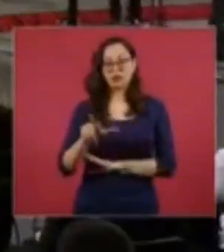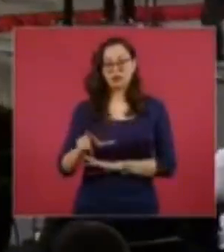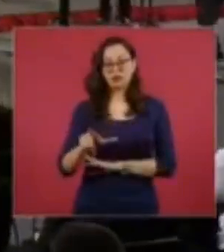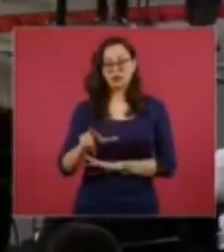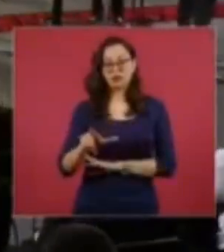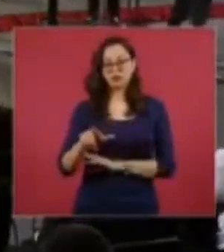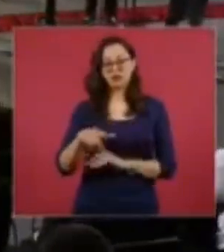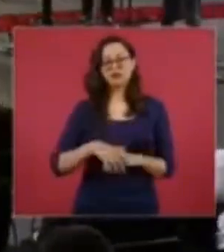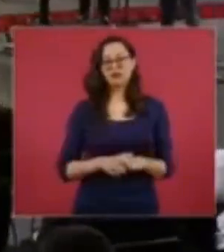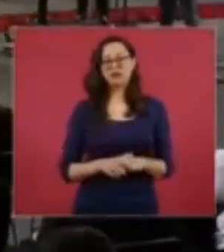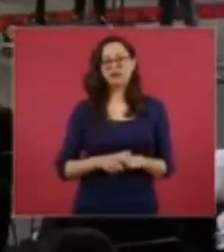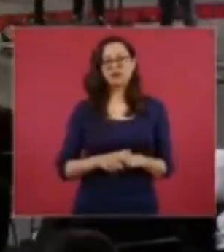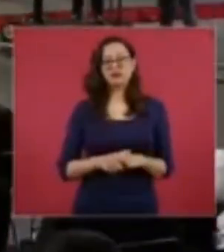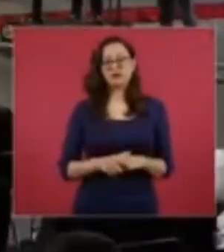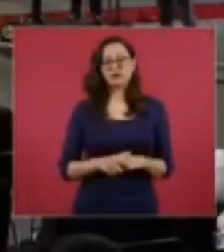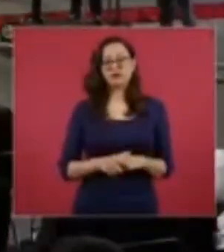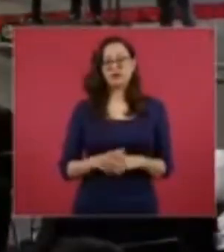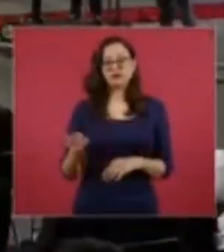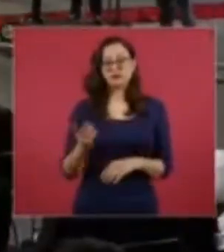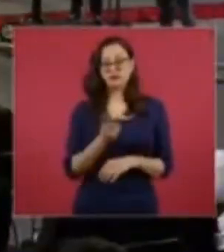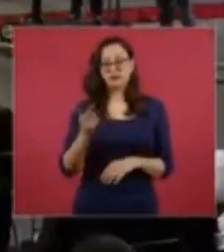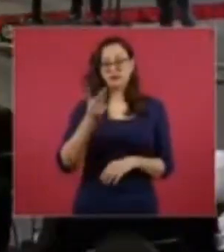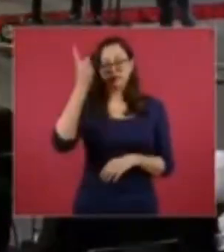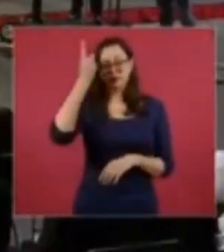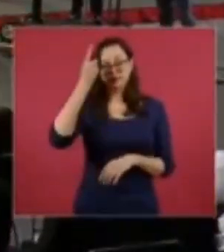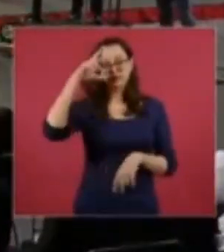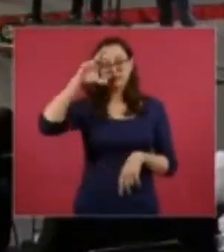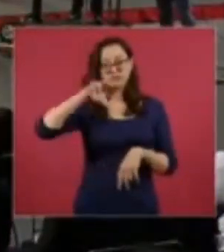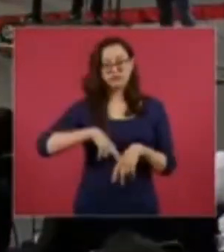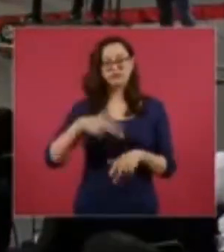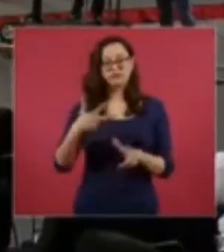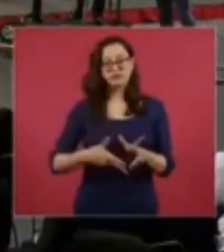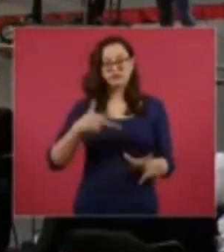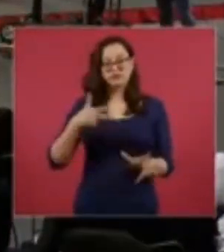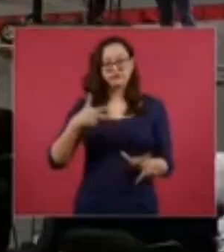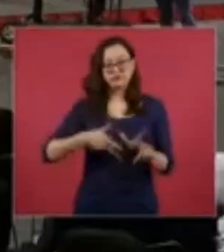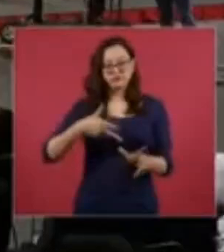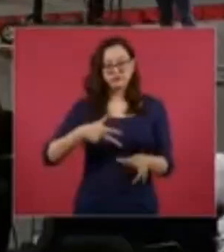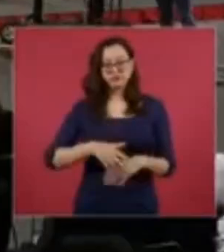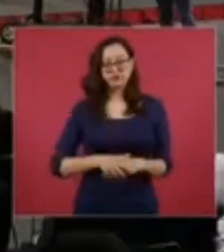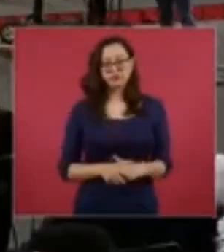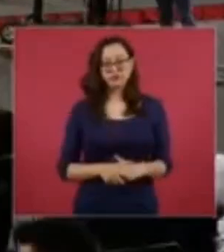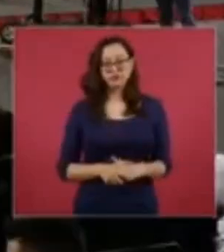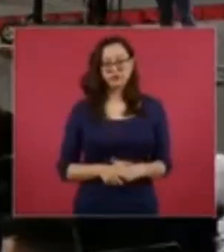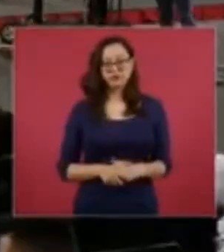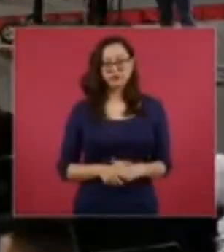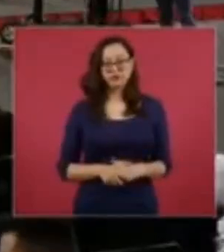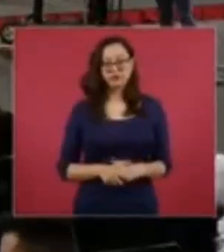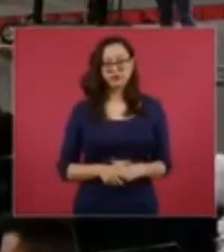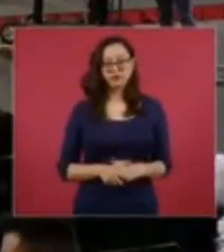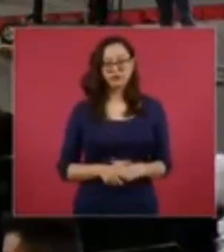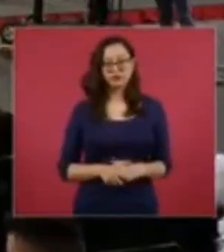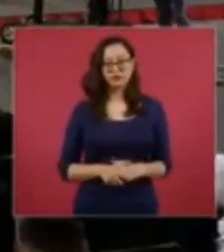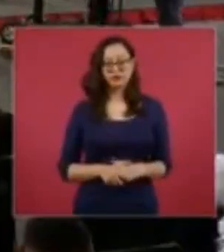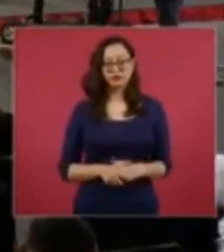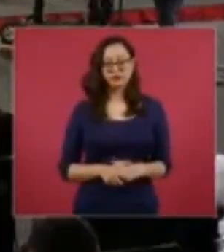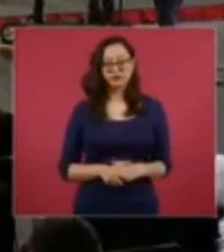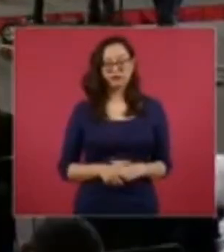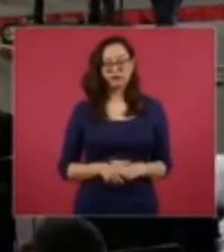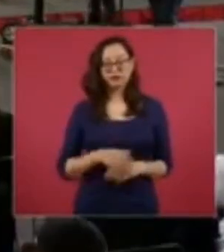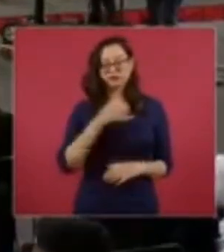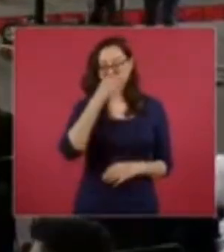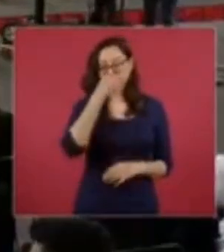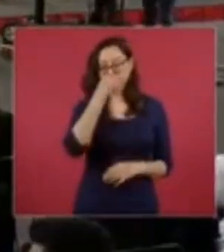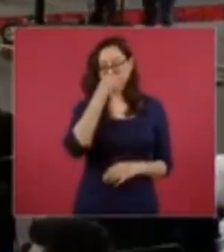es director de la carrera de Ingeniería Ferroviaria aquí en UPIXA, y el ingeniero Daniel Castro, director de la carrera de